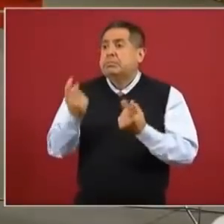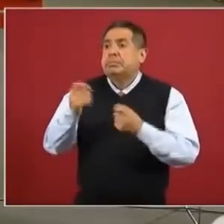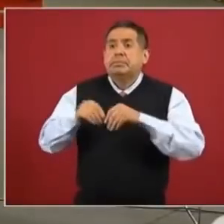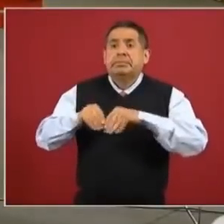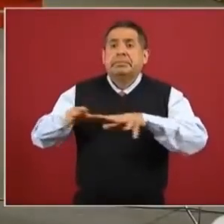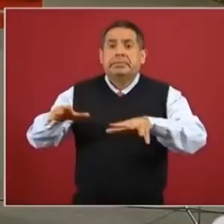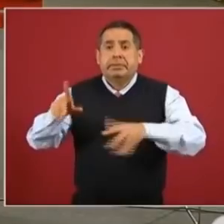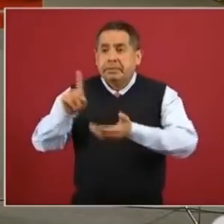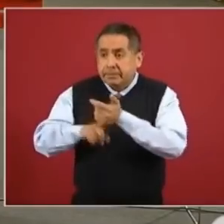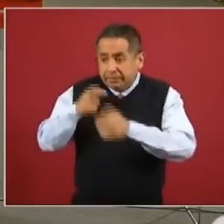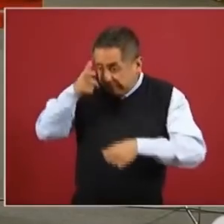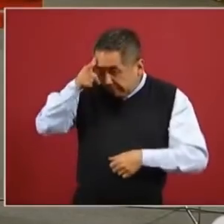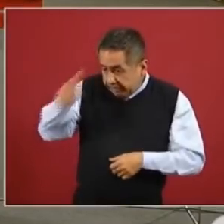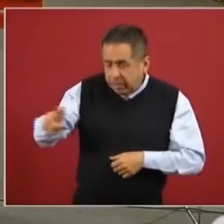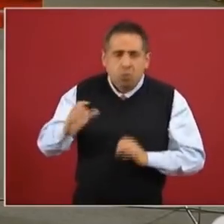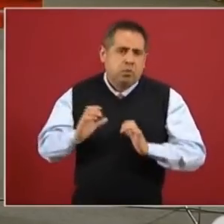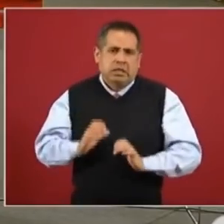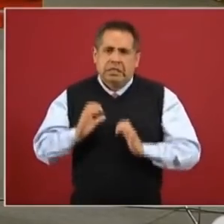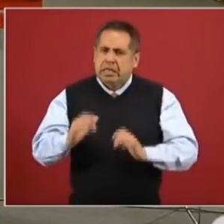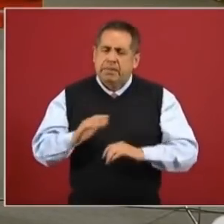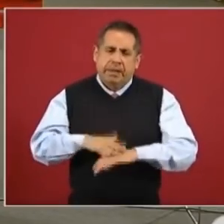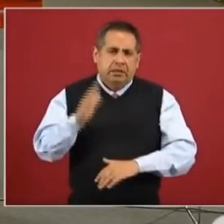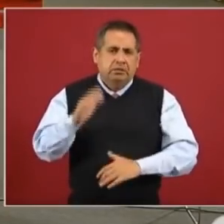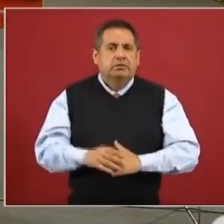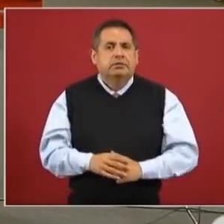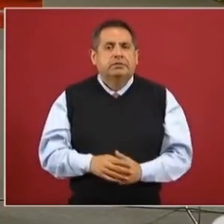clínicas. Siguiente, por favor.